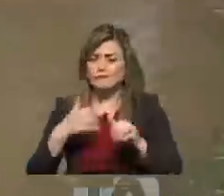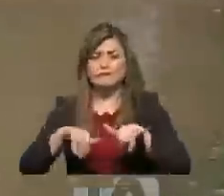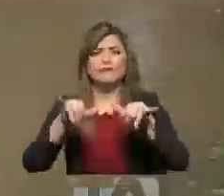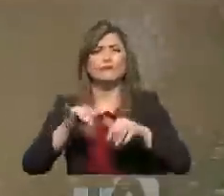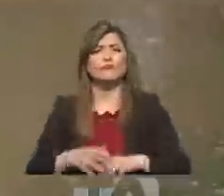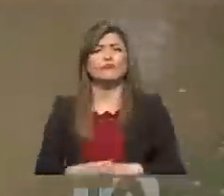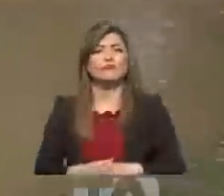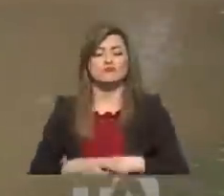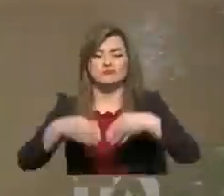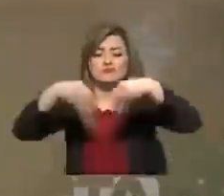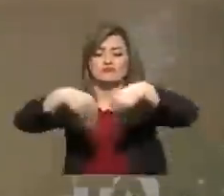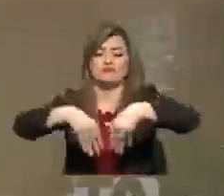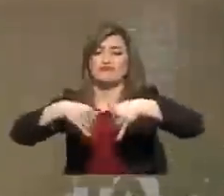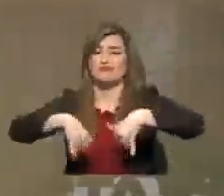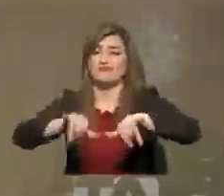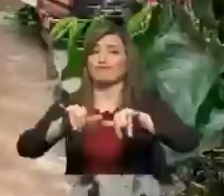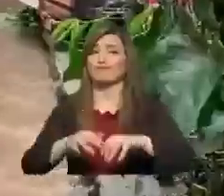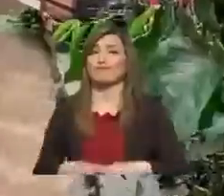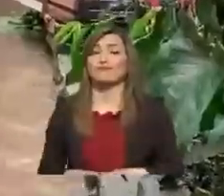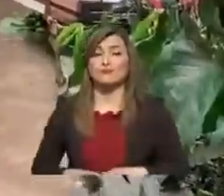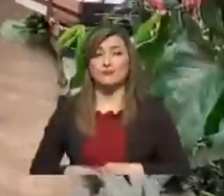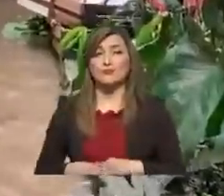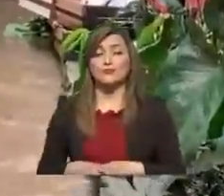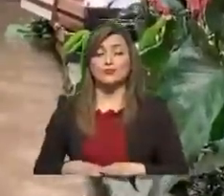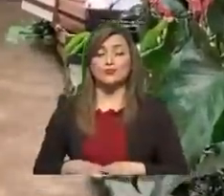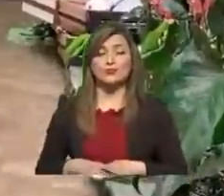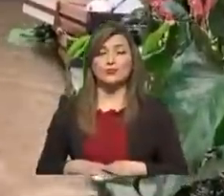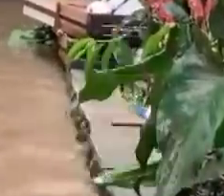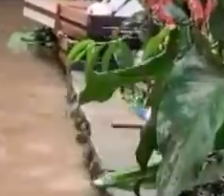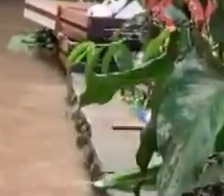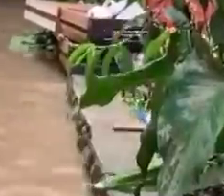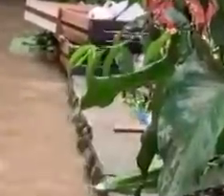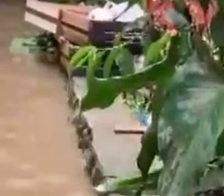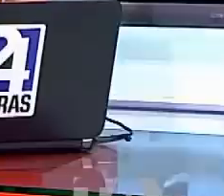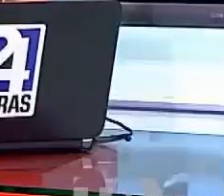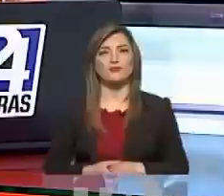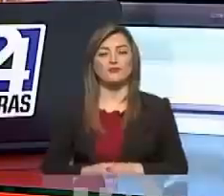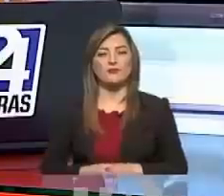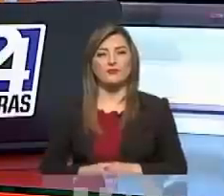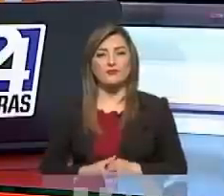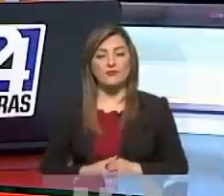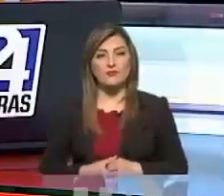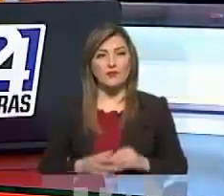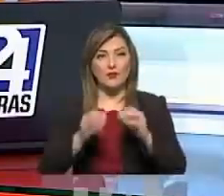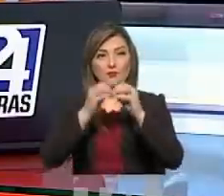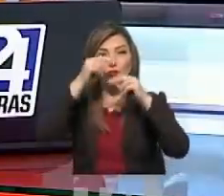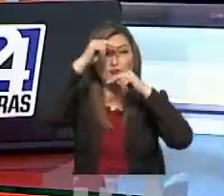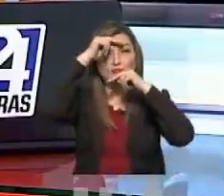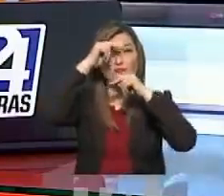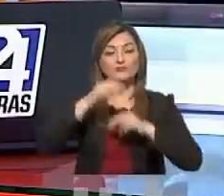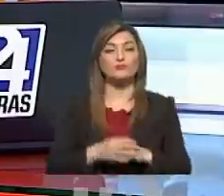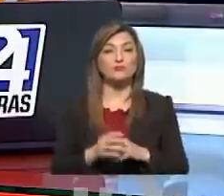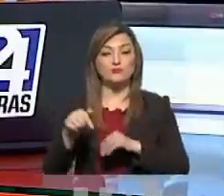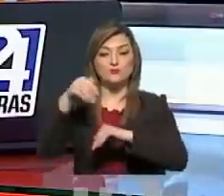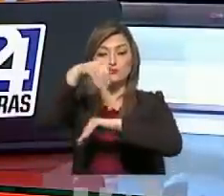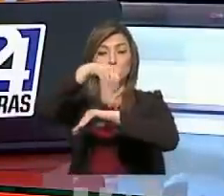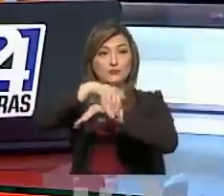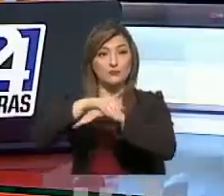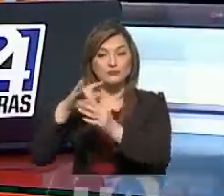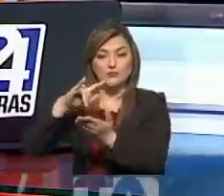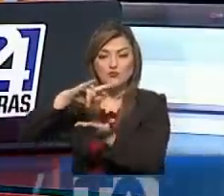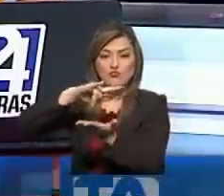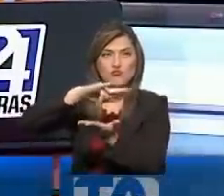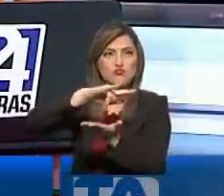las precipitaciones persisten. En Cuenquiván Rodríguez, 24 horas. Más noticias, amigos. Esta tarde arribaron al